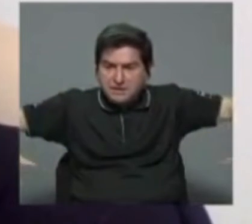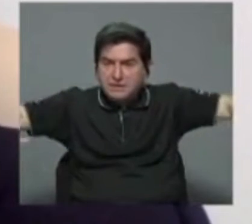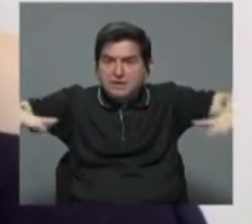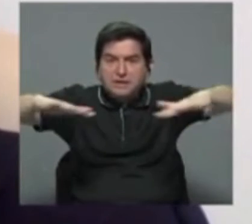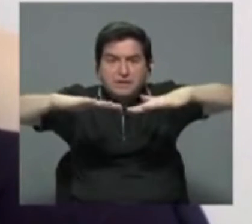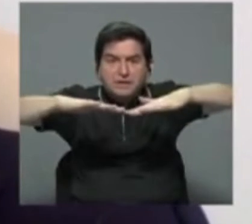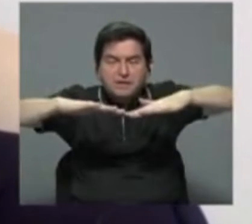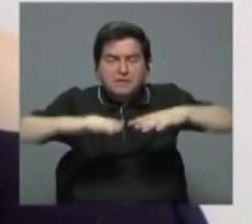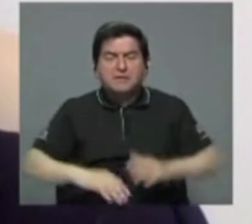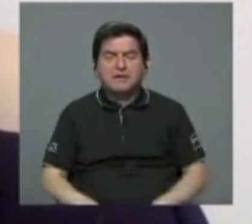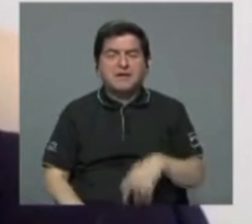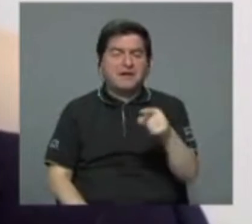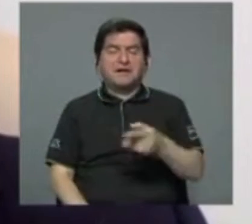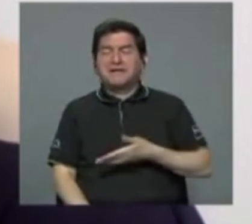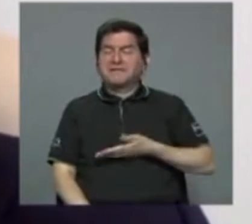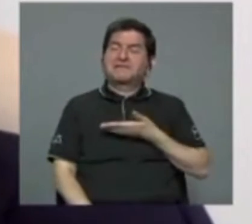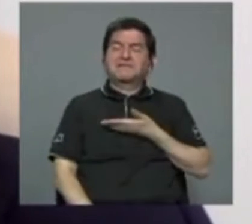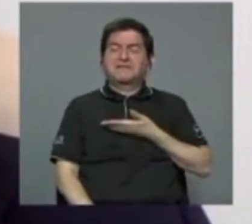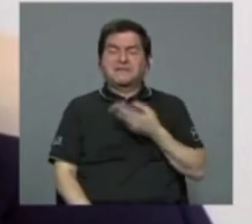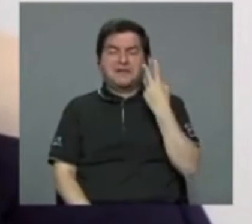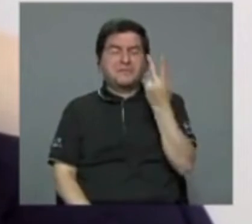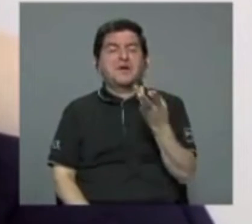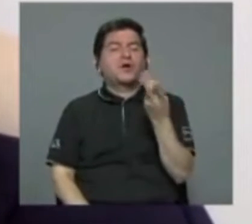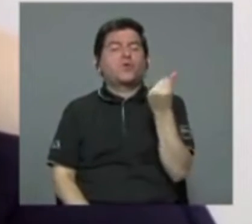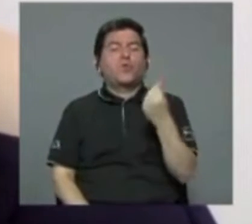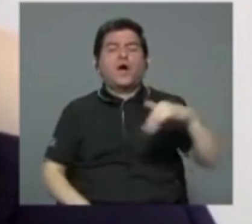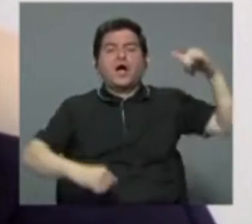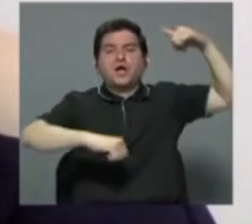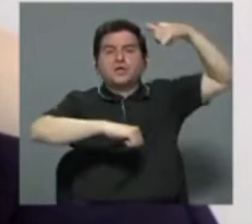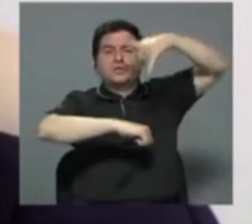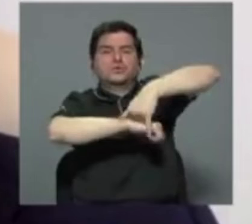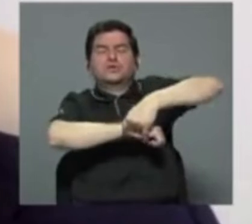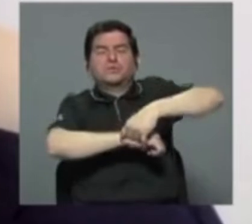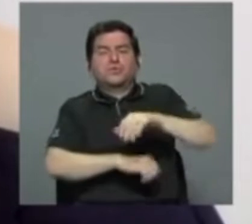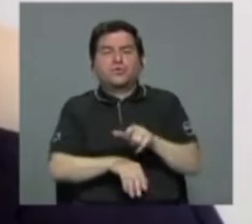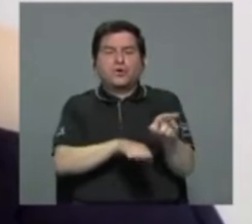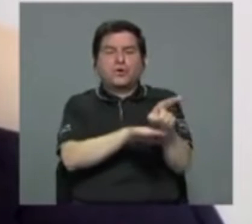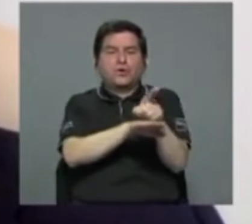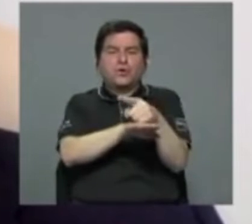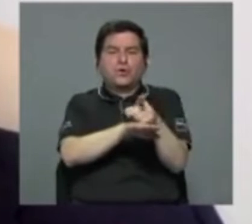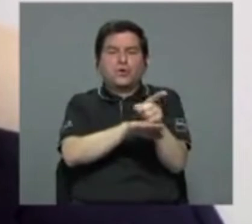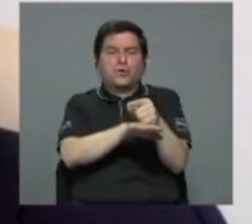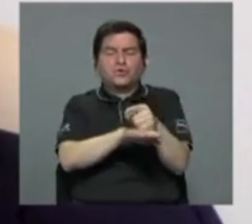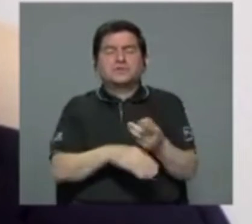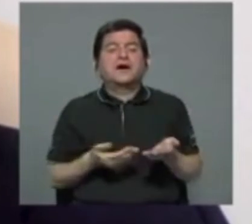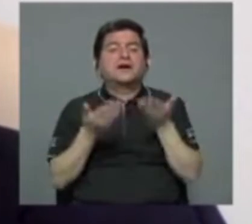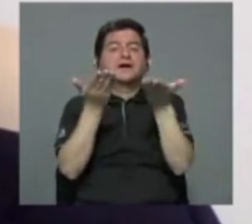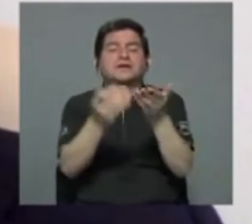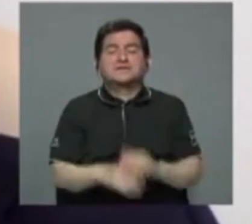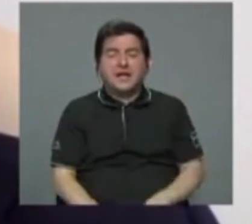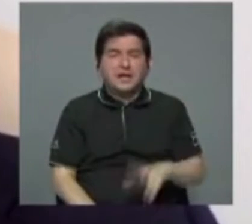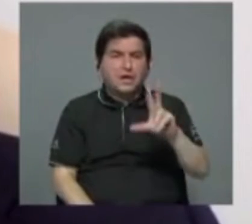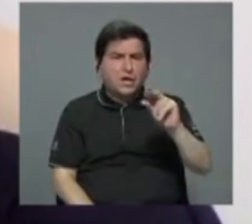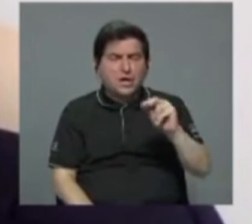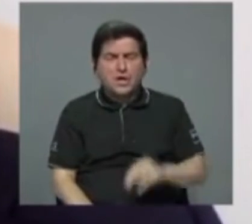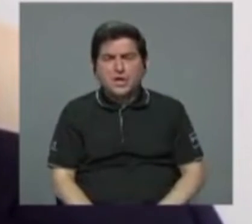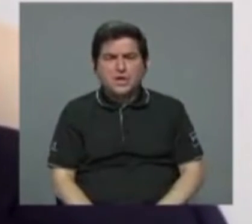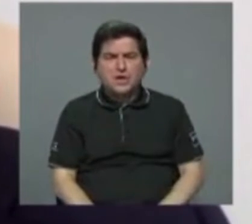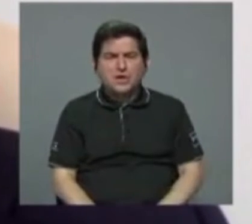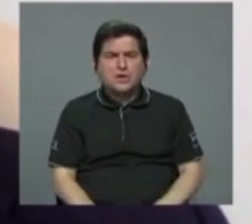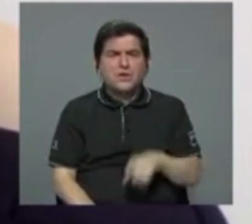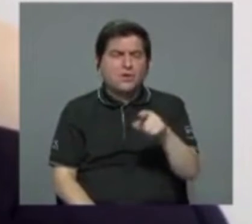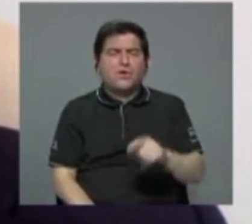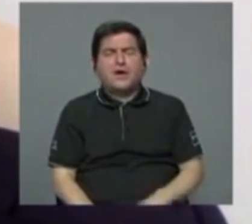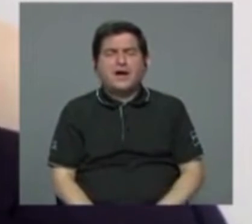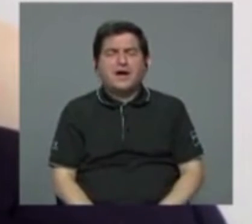lo que se vanaglorian es de ver cuántos aviones y cuántos tanques van a aportar, y no cuántos ramos